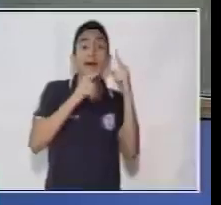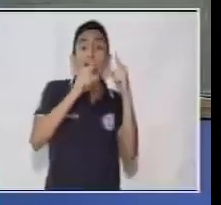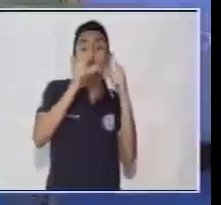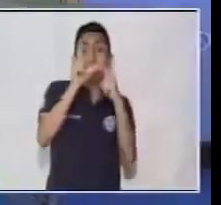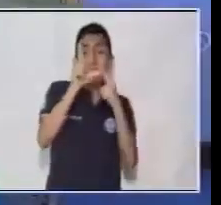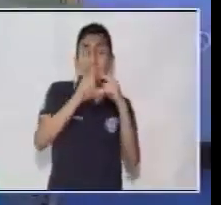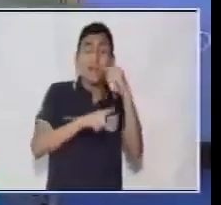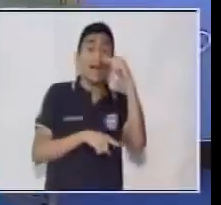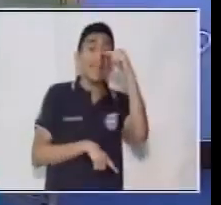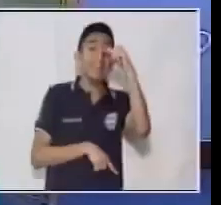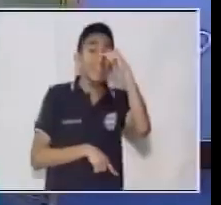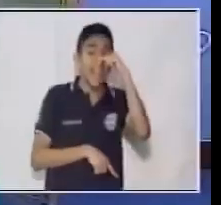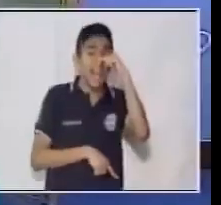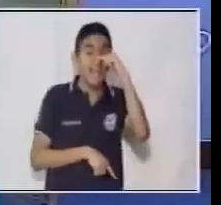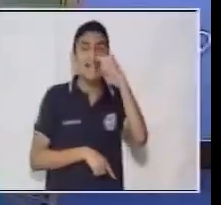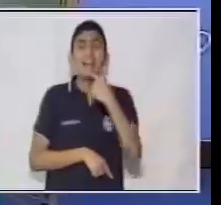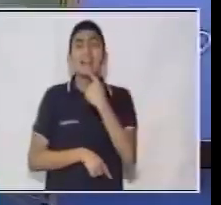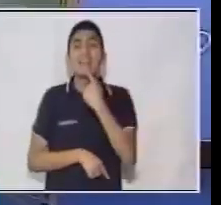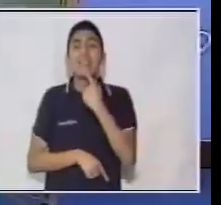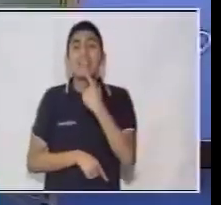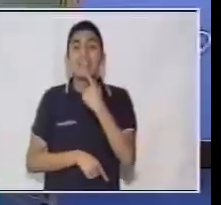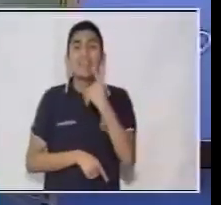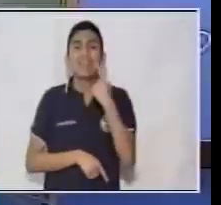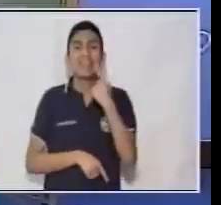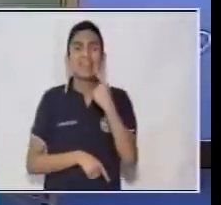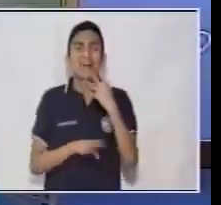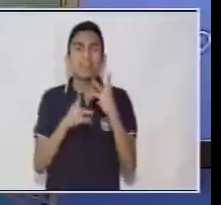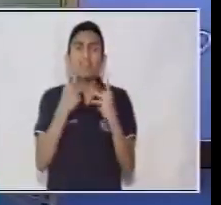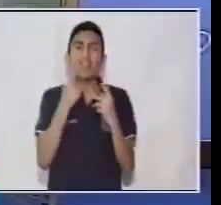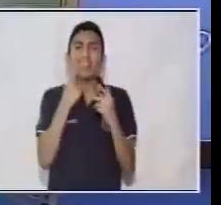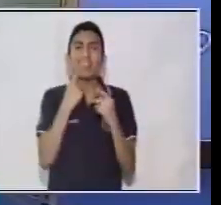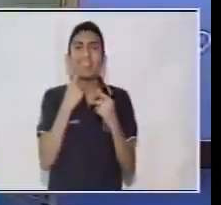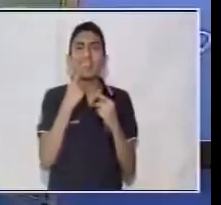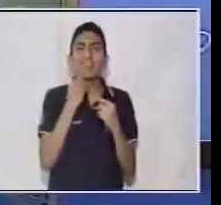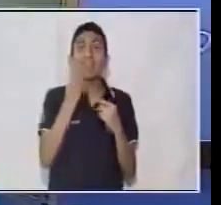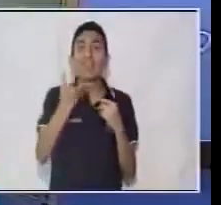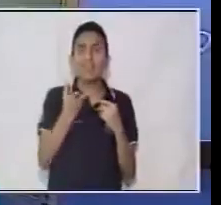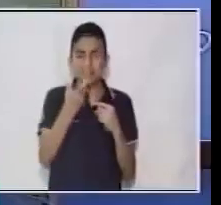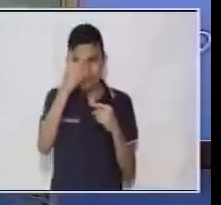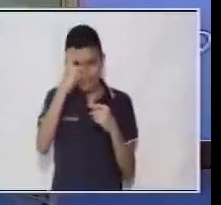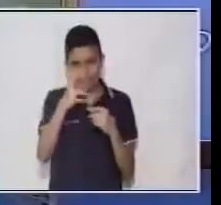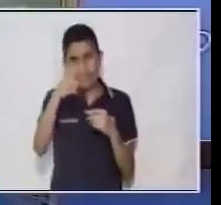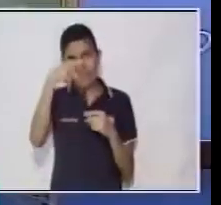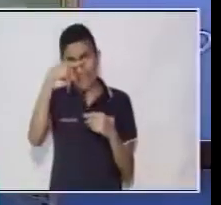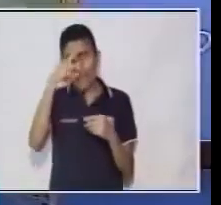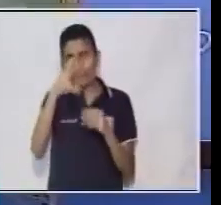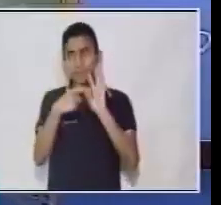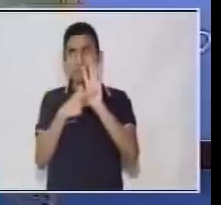sonido T. ¿Sí? A ver,